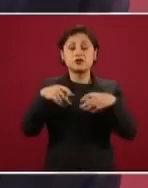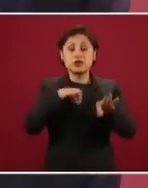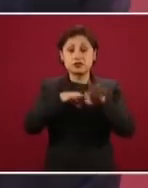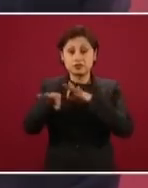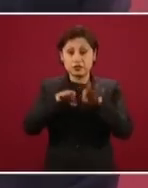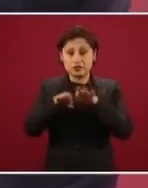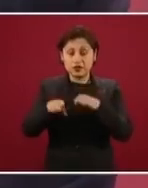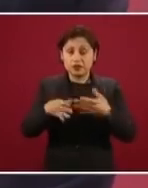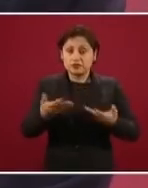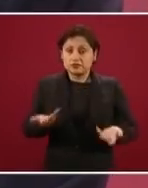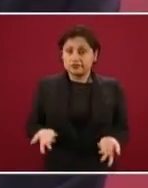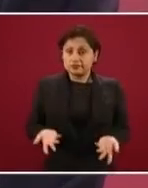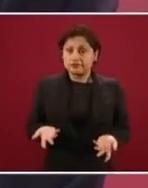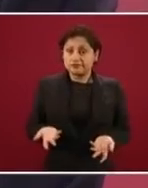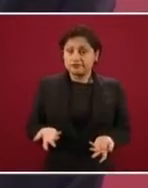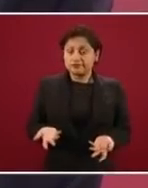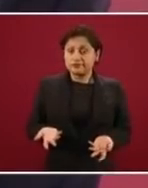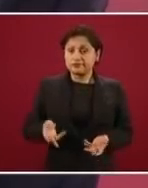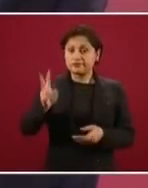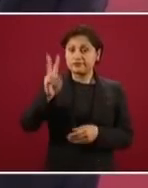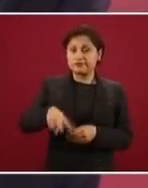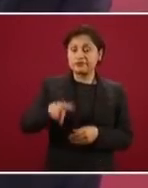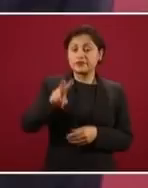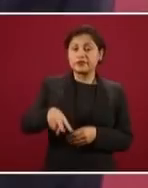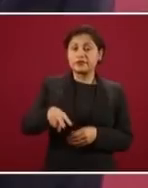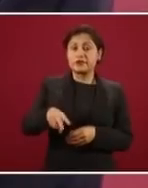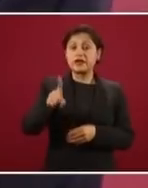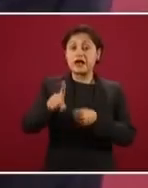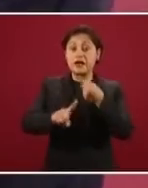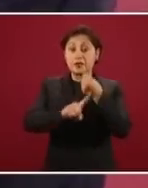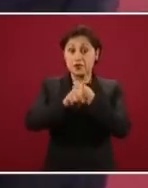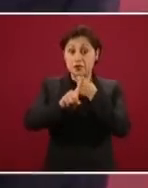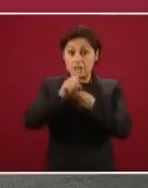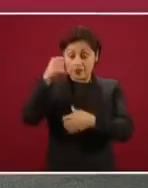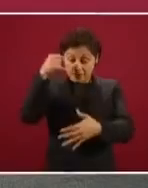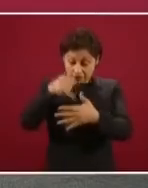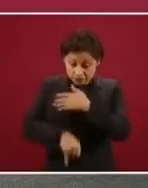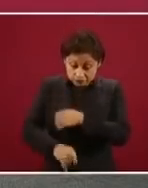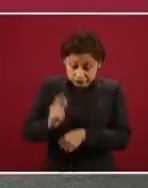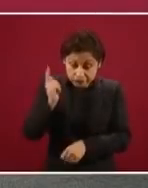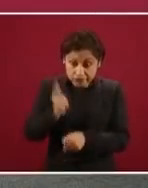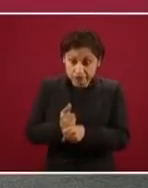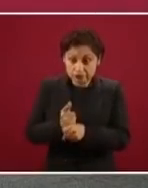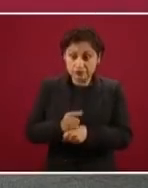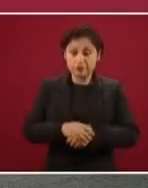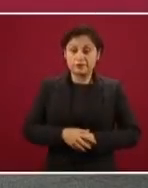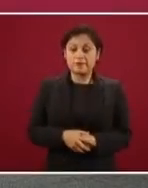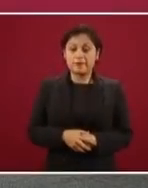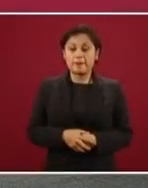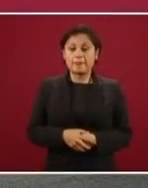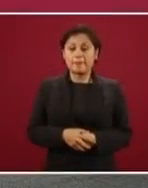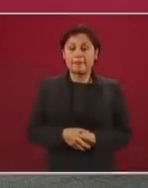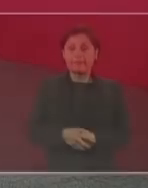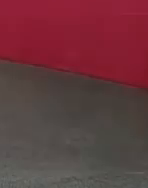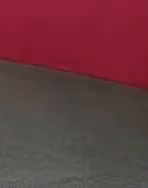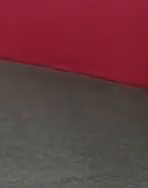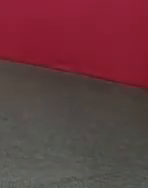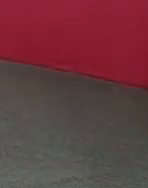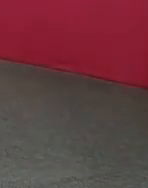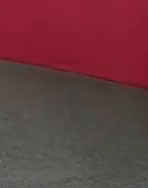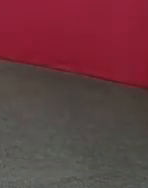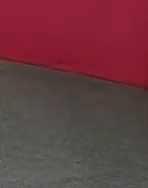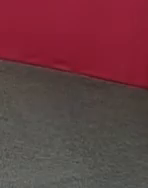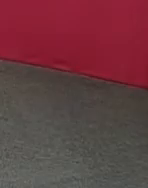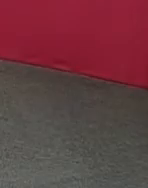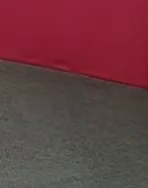estamos hablando de soluciones de fondo esto también de manera indirecta